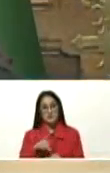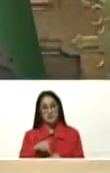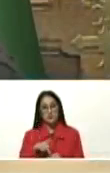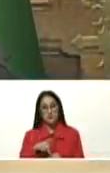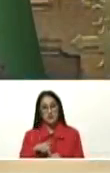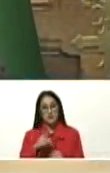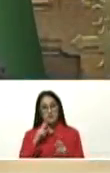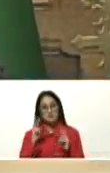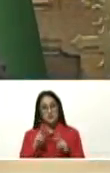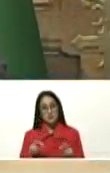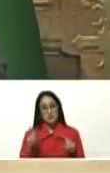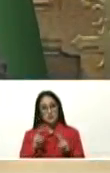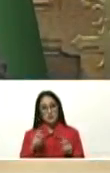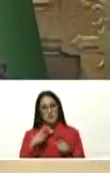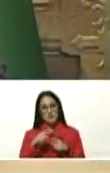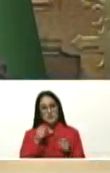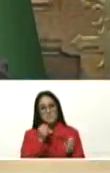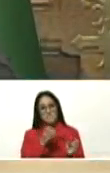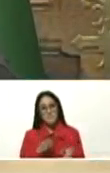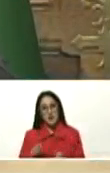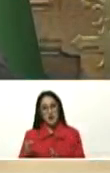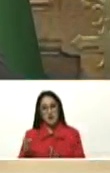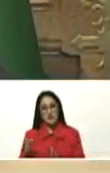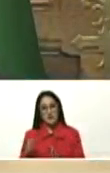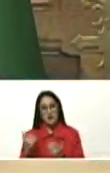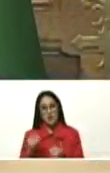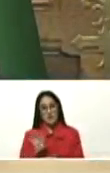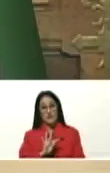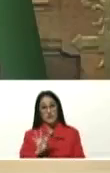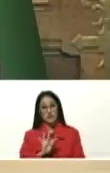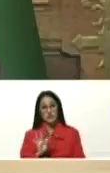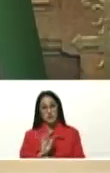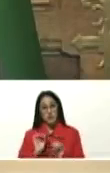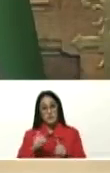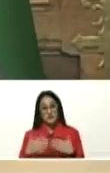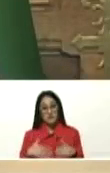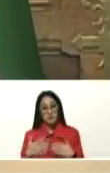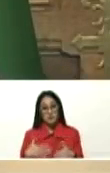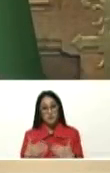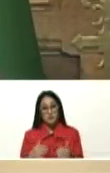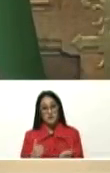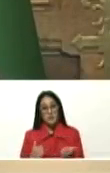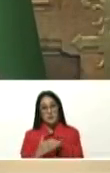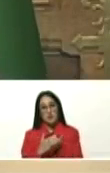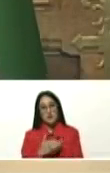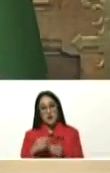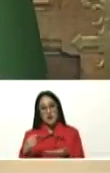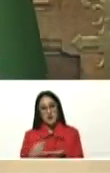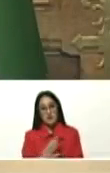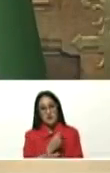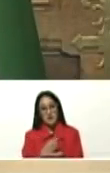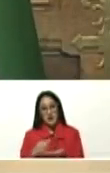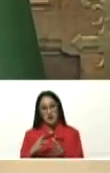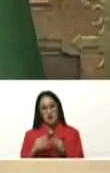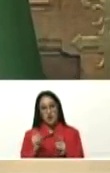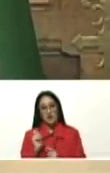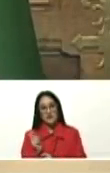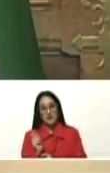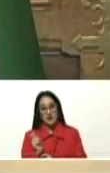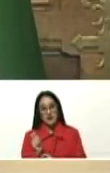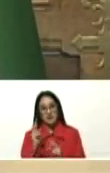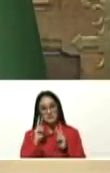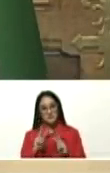hemos explorado varios planes que vamos a poner en funcionamiento para apoyar a Guinea-Bissau en todas las tareas de